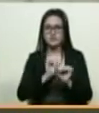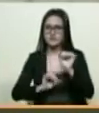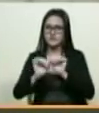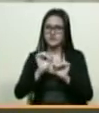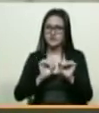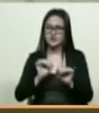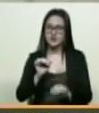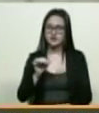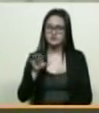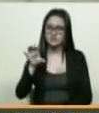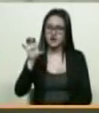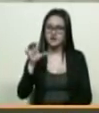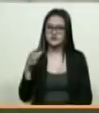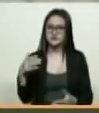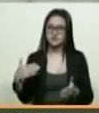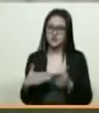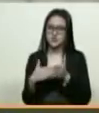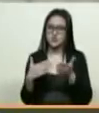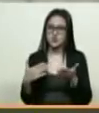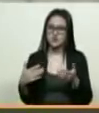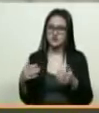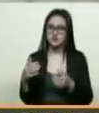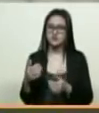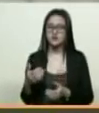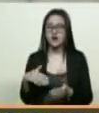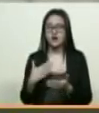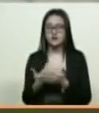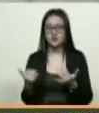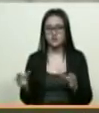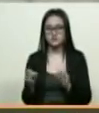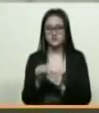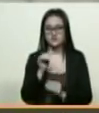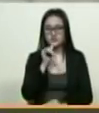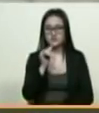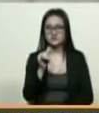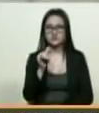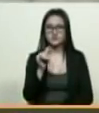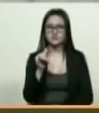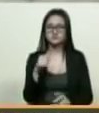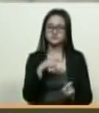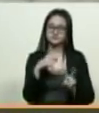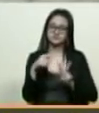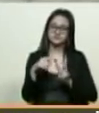al país de esta guerra económica. Es la información, Barry, con ella retornamos del Círculo Militar a los estudios de La Noticia. Adelante.